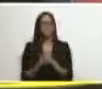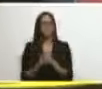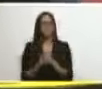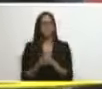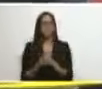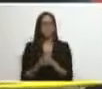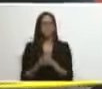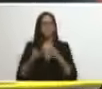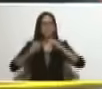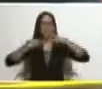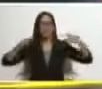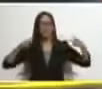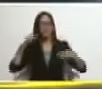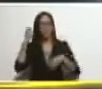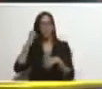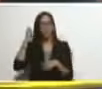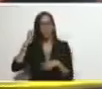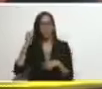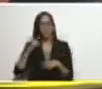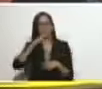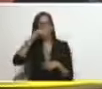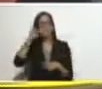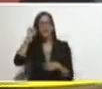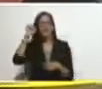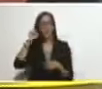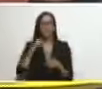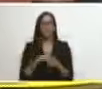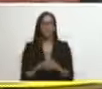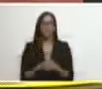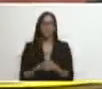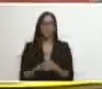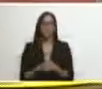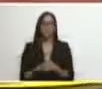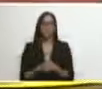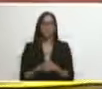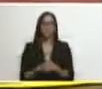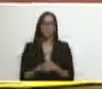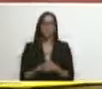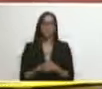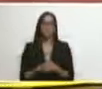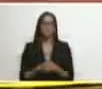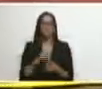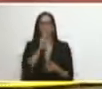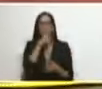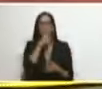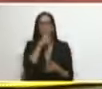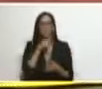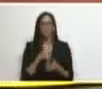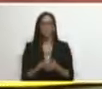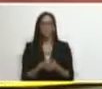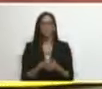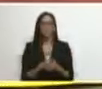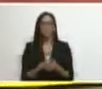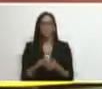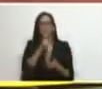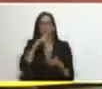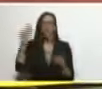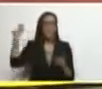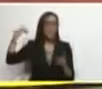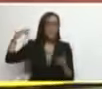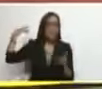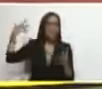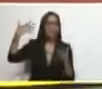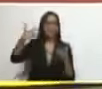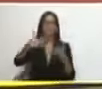europeos, de los Maduros, los Oduber, mi abuelo, mi bisabuelo, mis